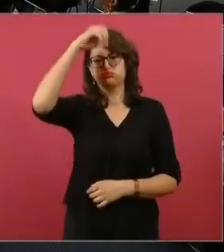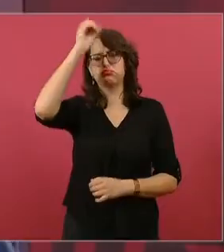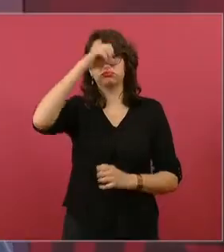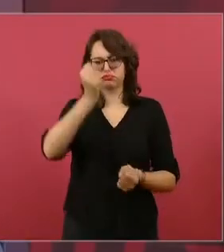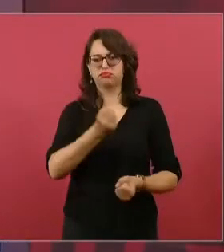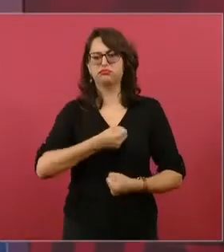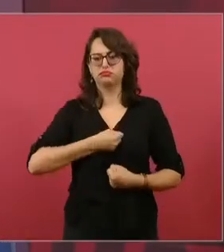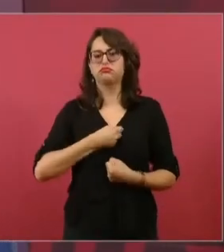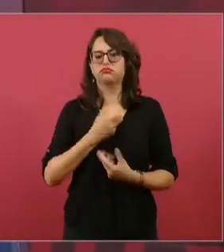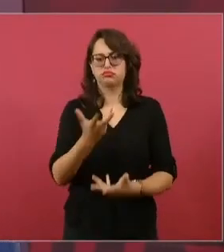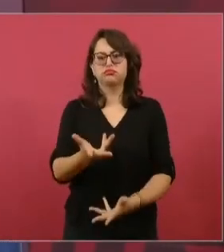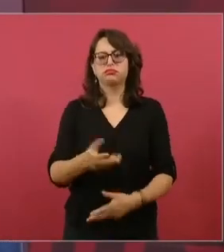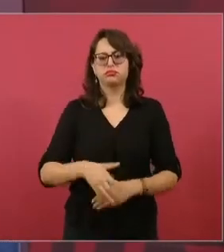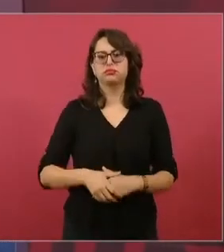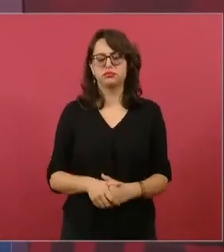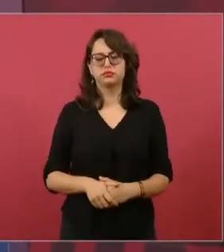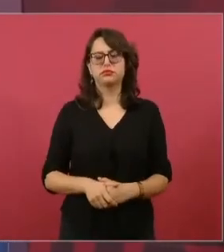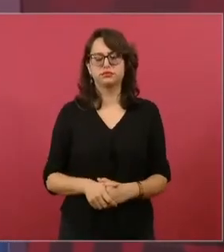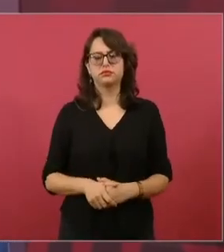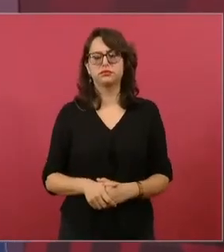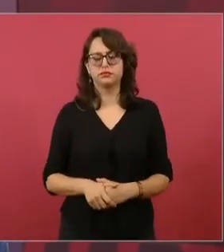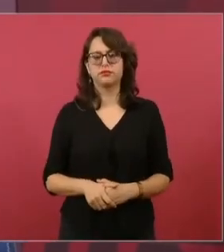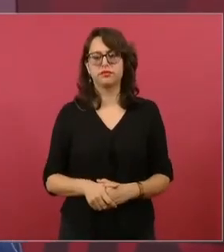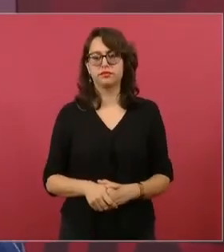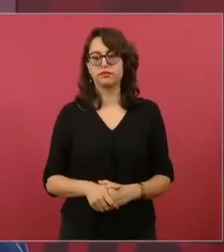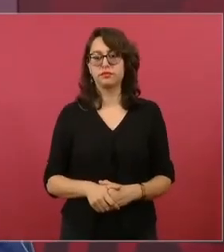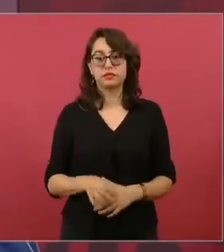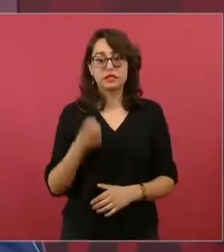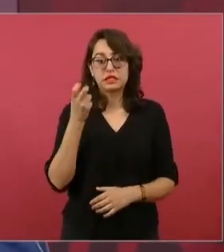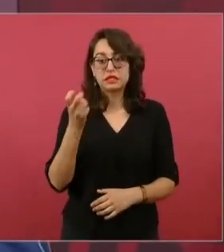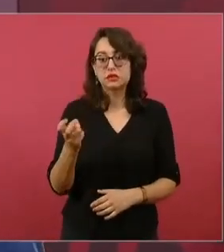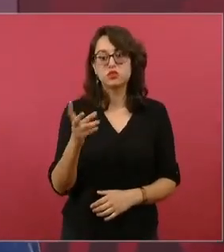Pero eso no es